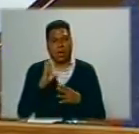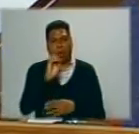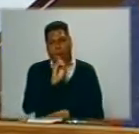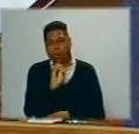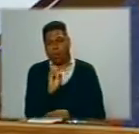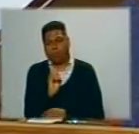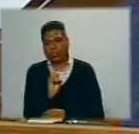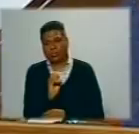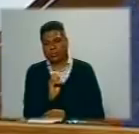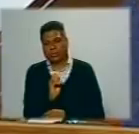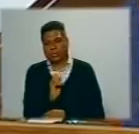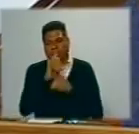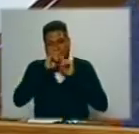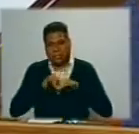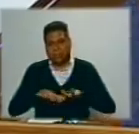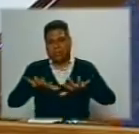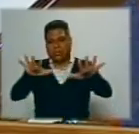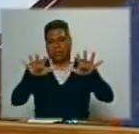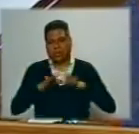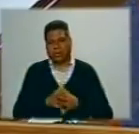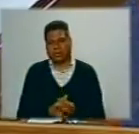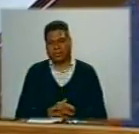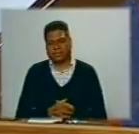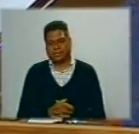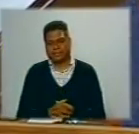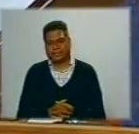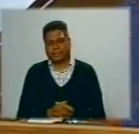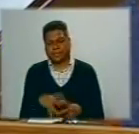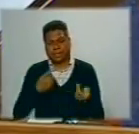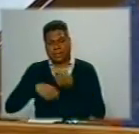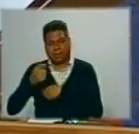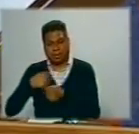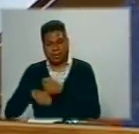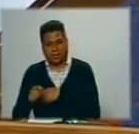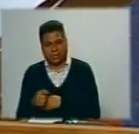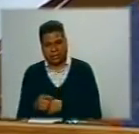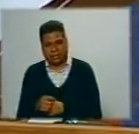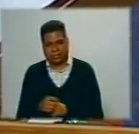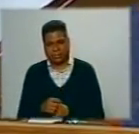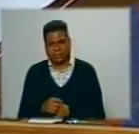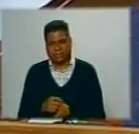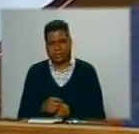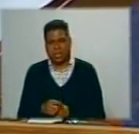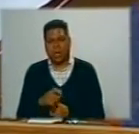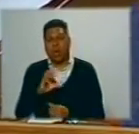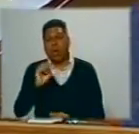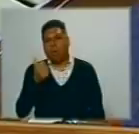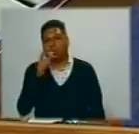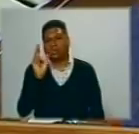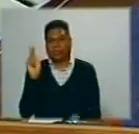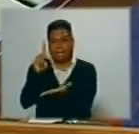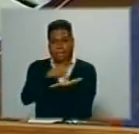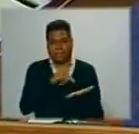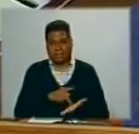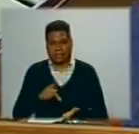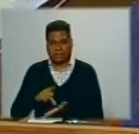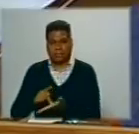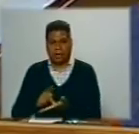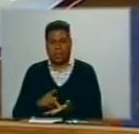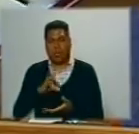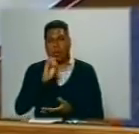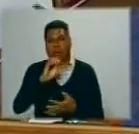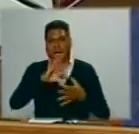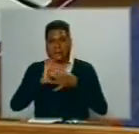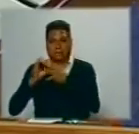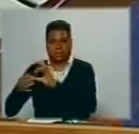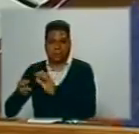importadores, distribuidoras o distribuidores, comercializadoras, comercializadores, o quienes hayan participado en la cadena de